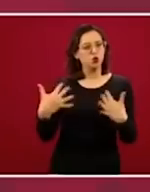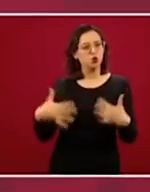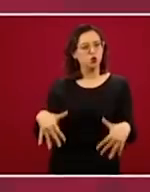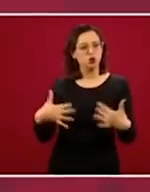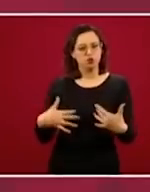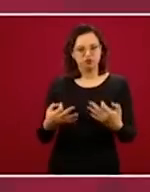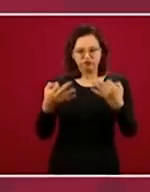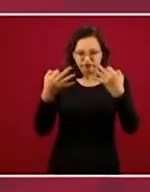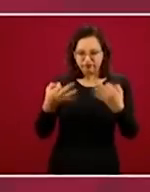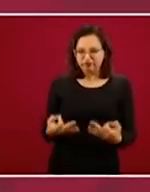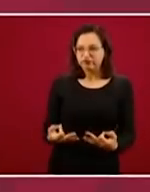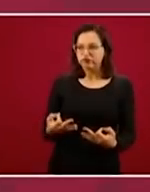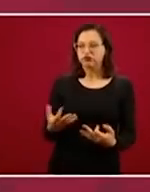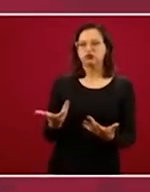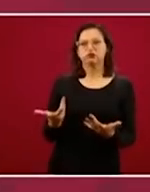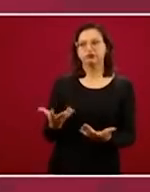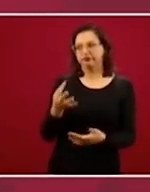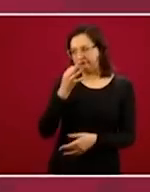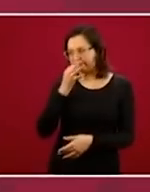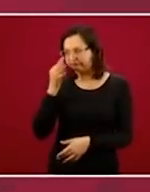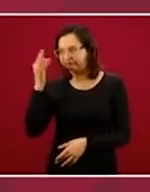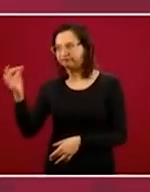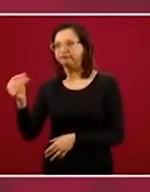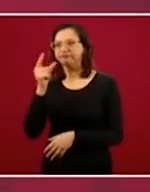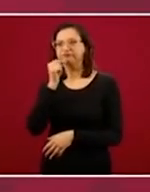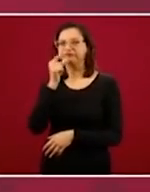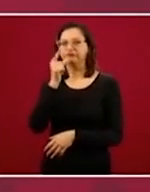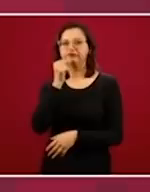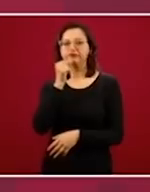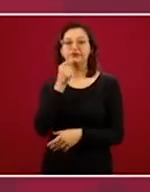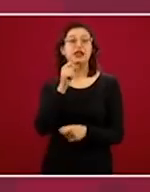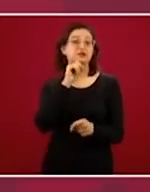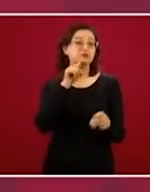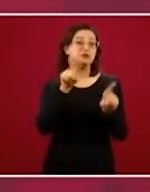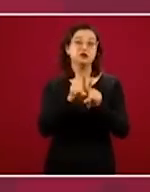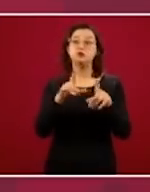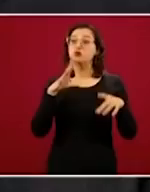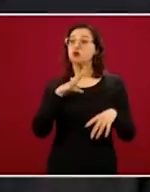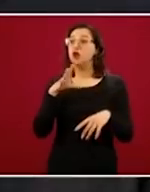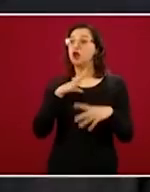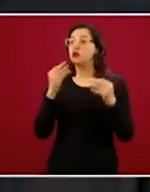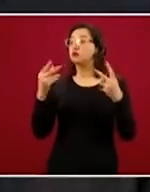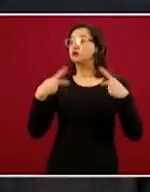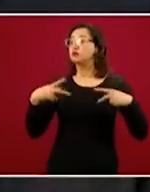y así mucha gente que quiere ayudar